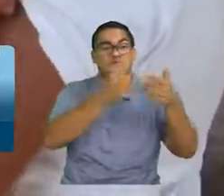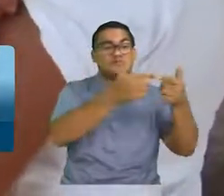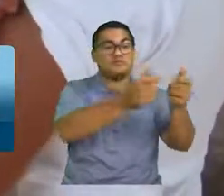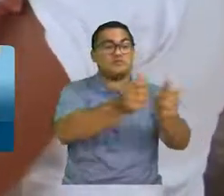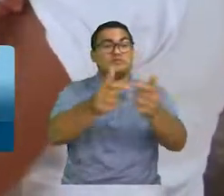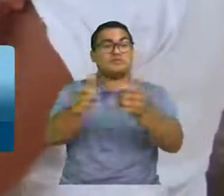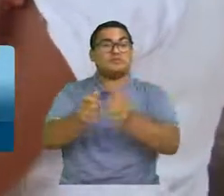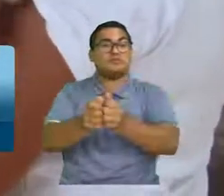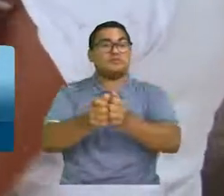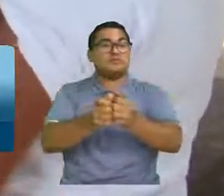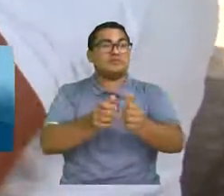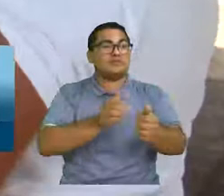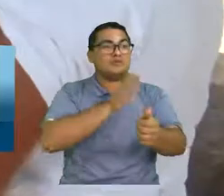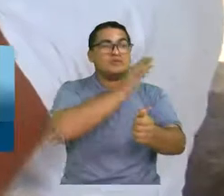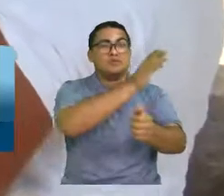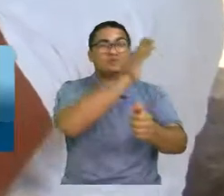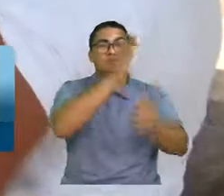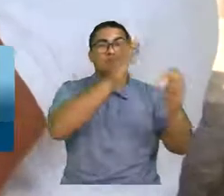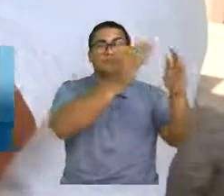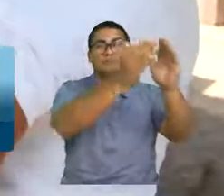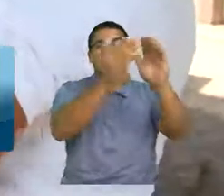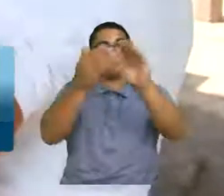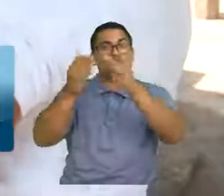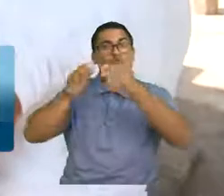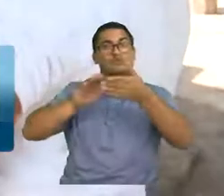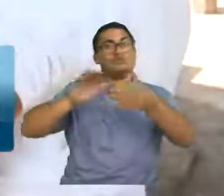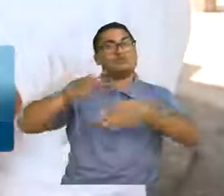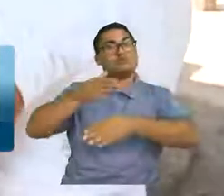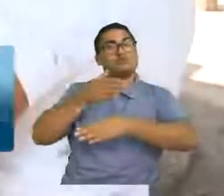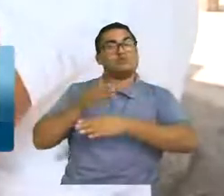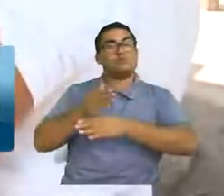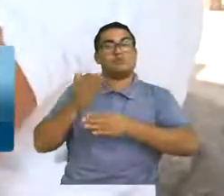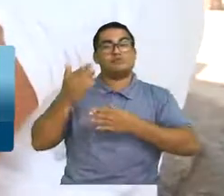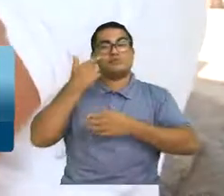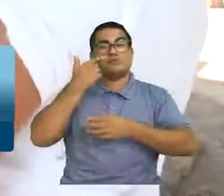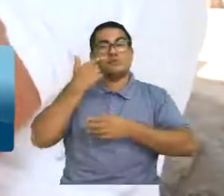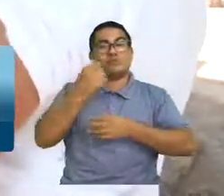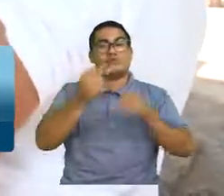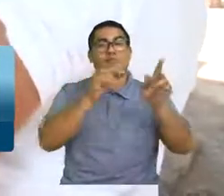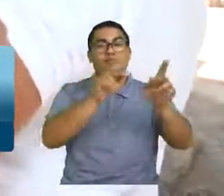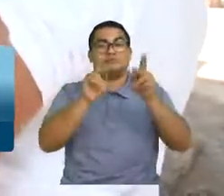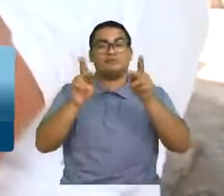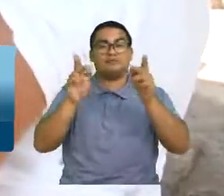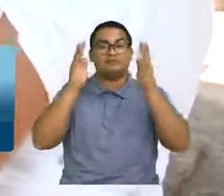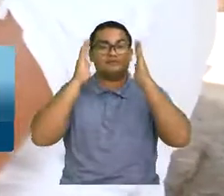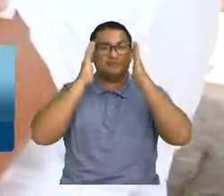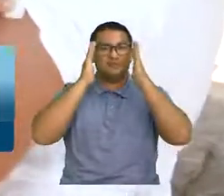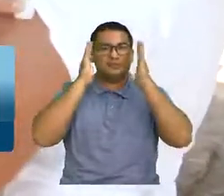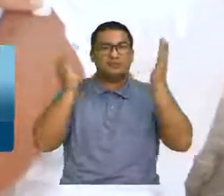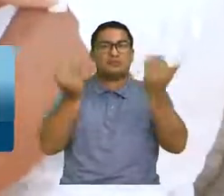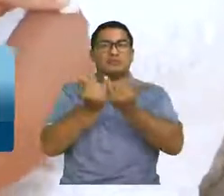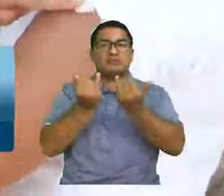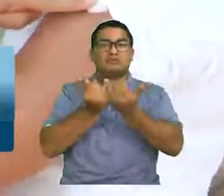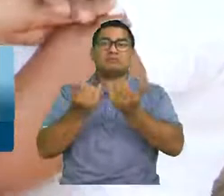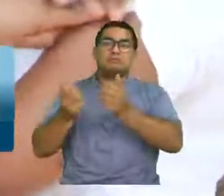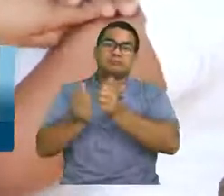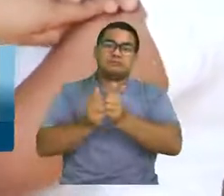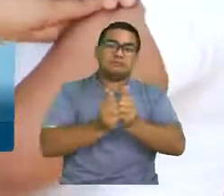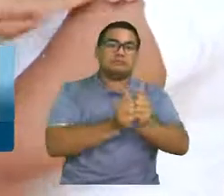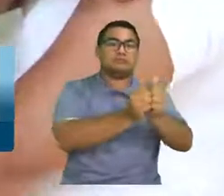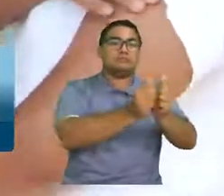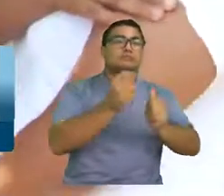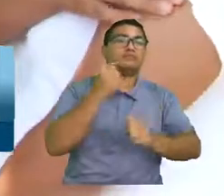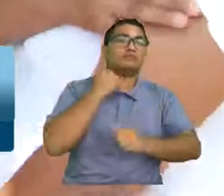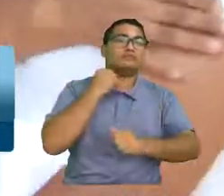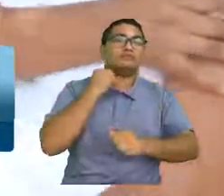los brigadistas, que conocen su población, al igual que nosotros, ¿verdad? La conocemos, pero ellos nos dan el acompañamiento siempre.